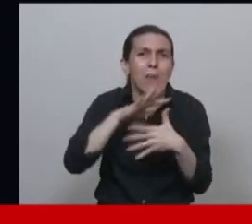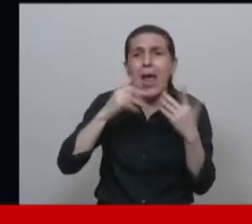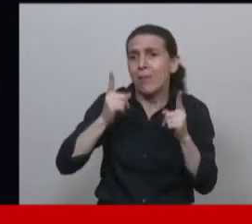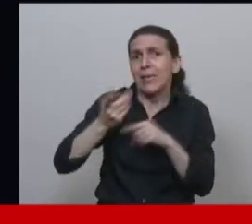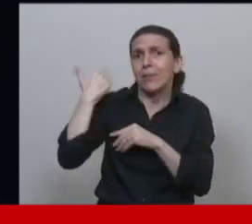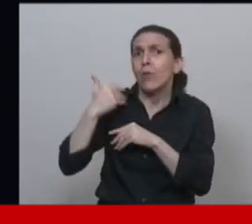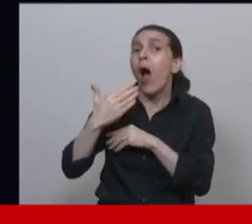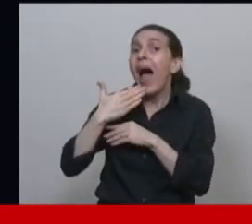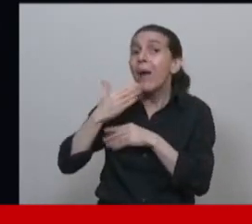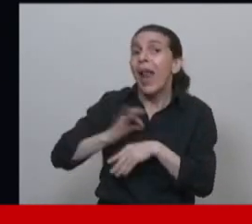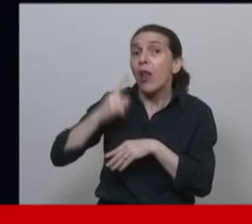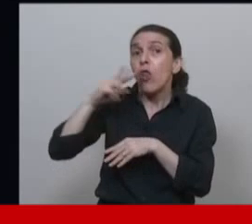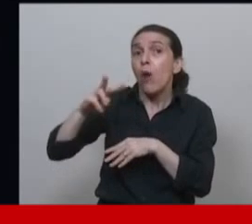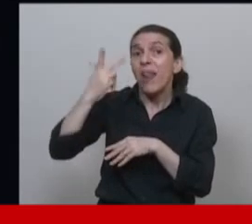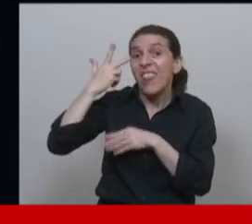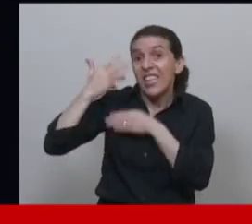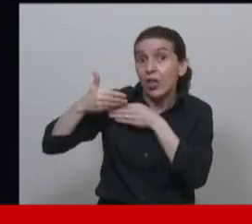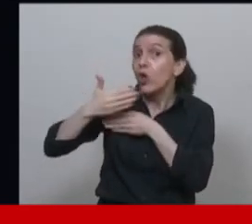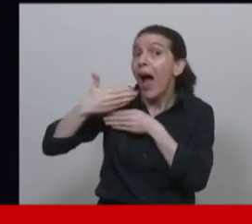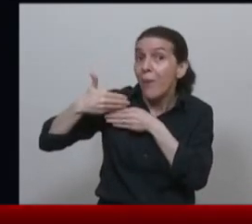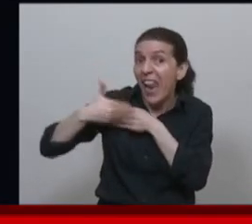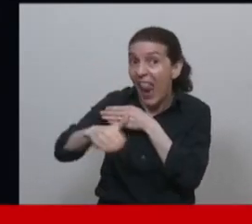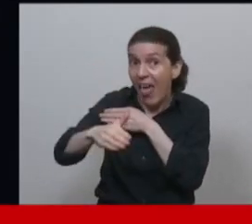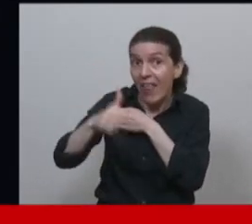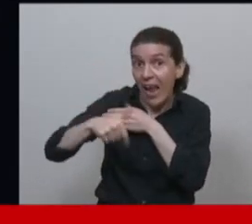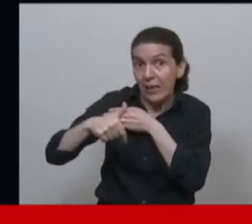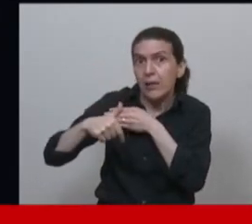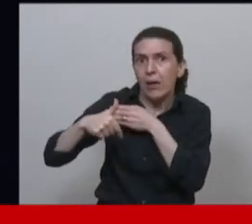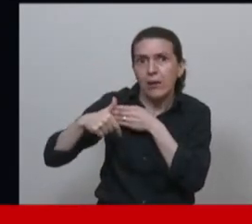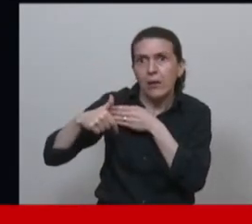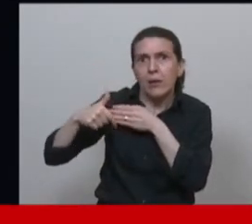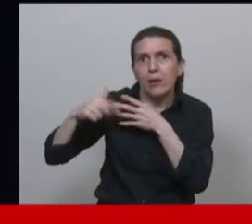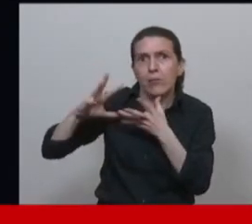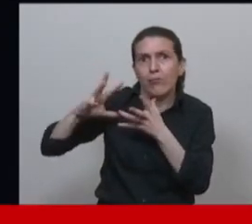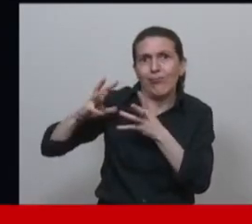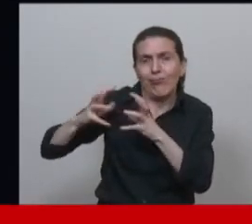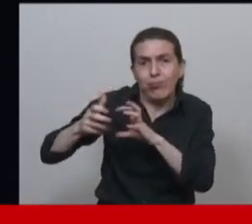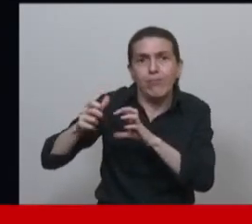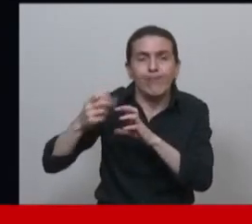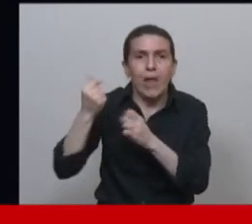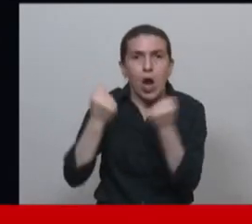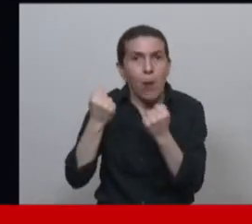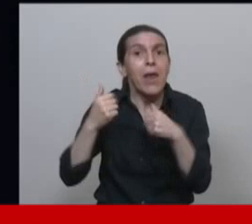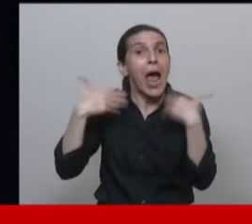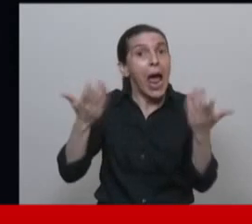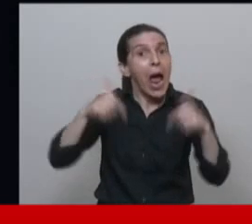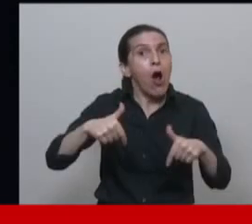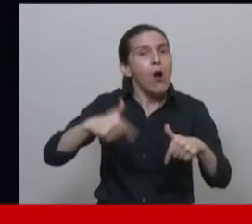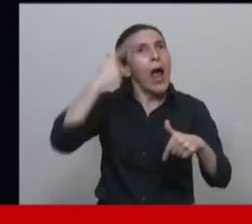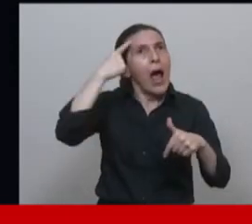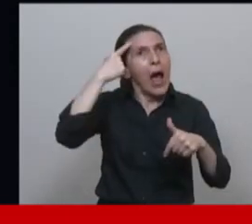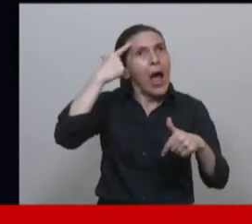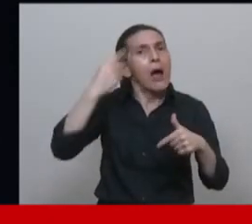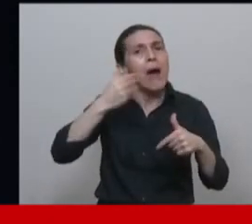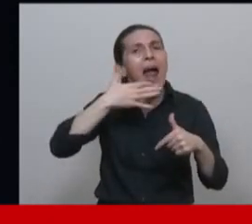del 2018. Y hoy estamos aquí para entender mejor en qué consiste este acuerdo,